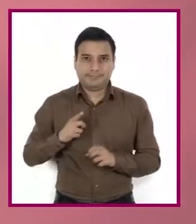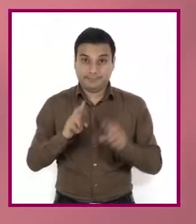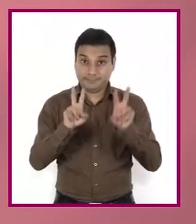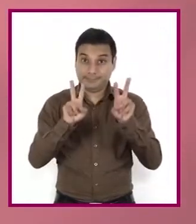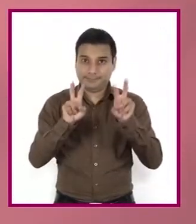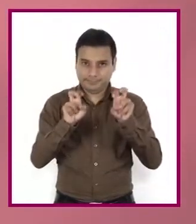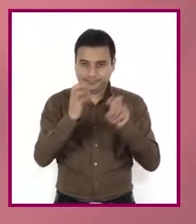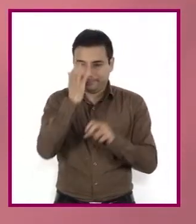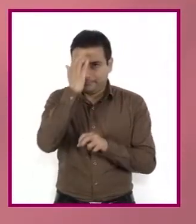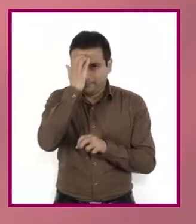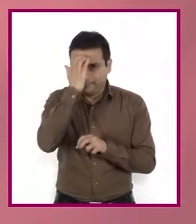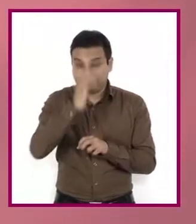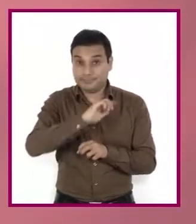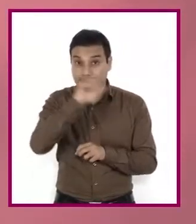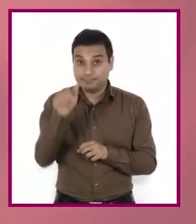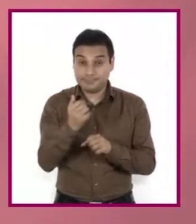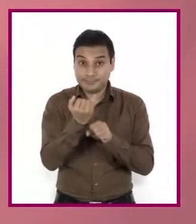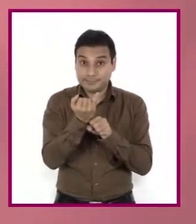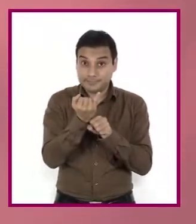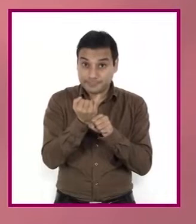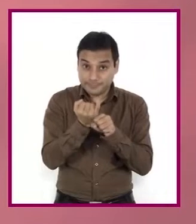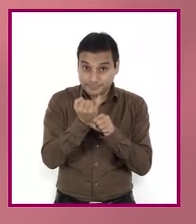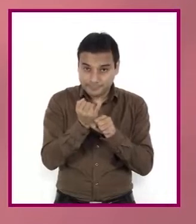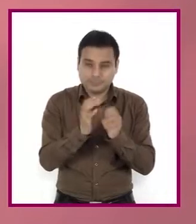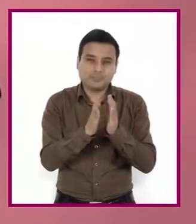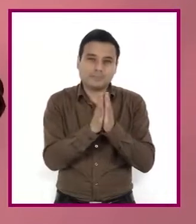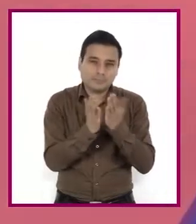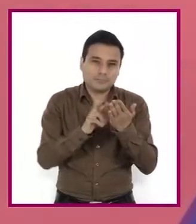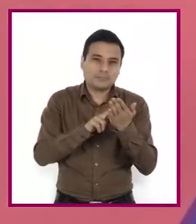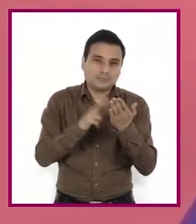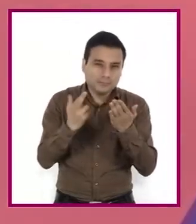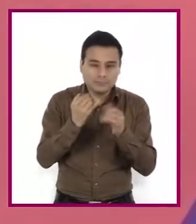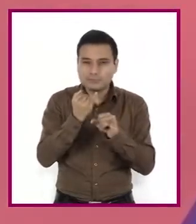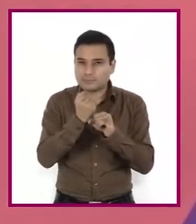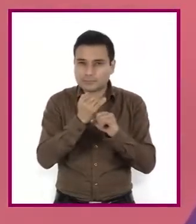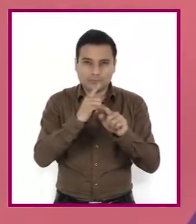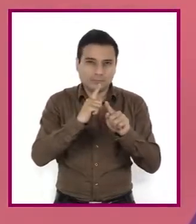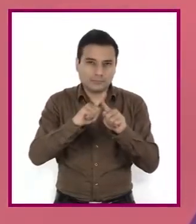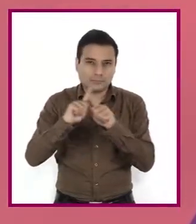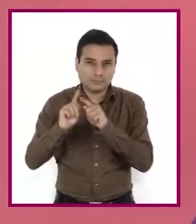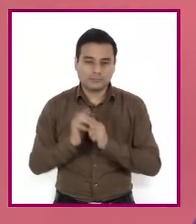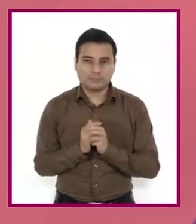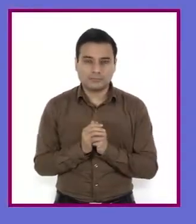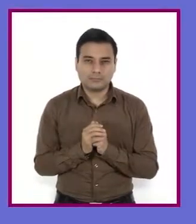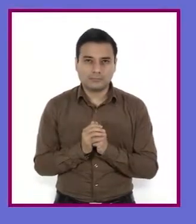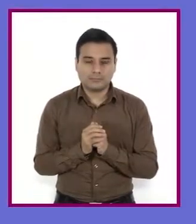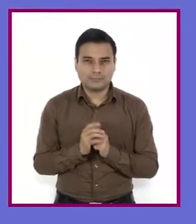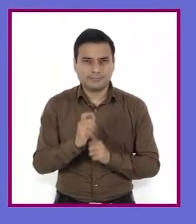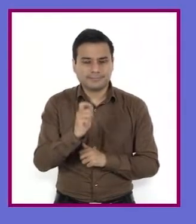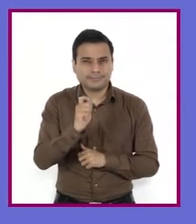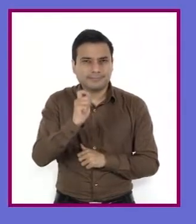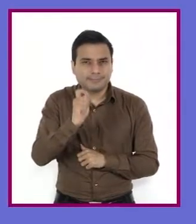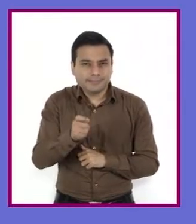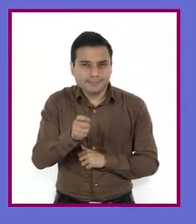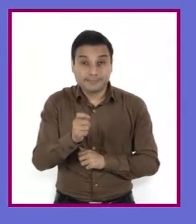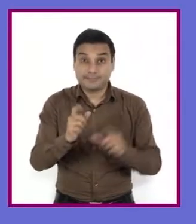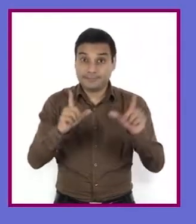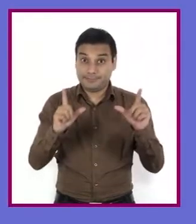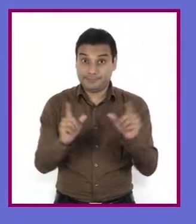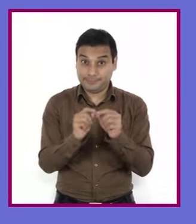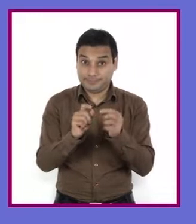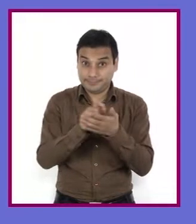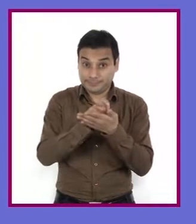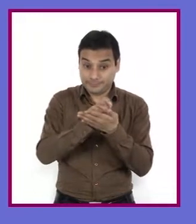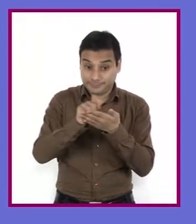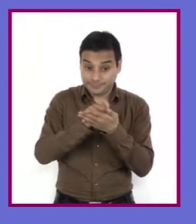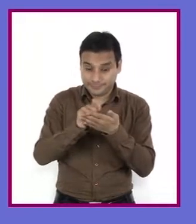investigar, buscar información, consultar distintas fuentes. Esto significa que un resumen debe tener